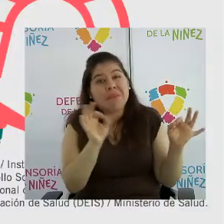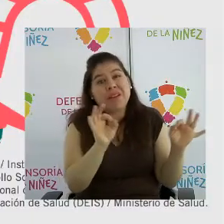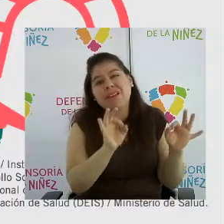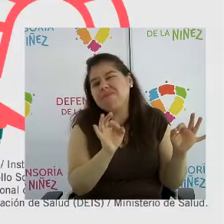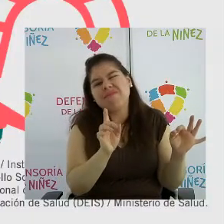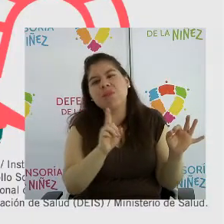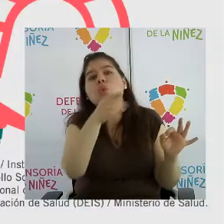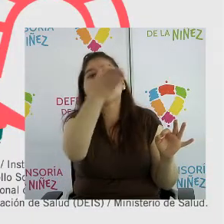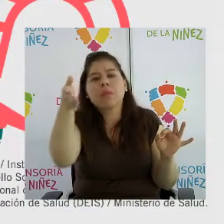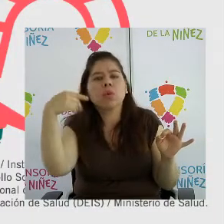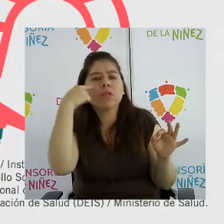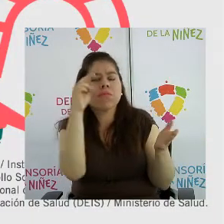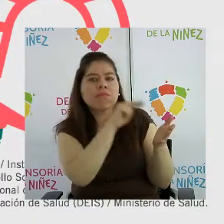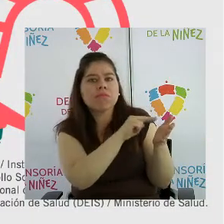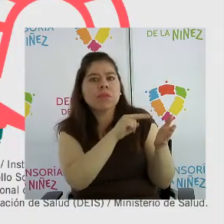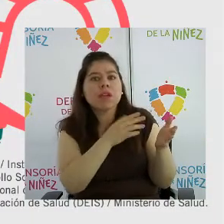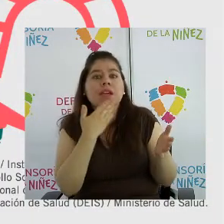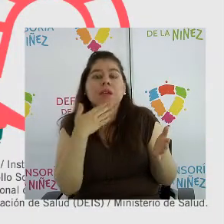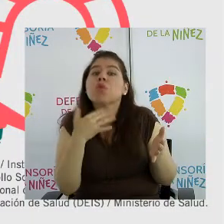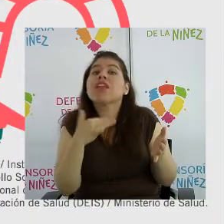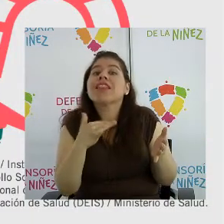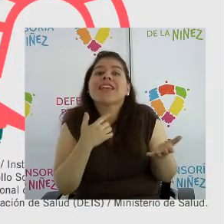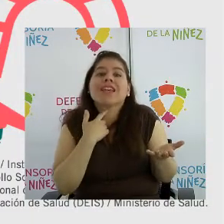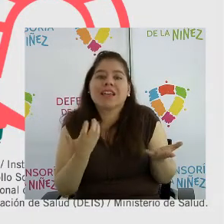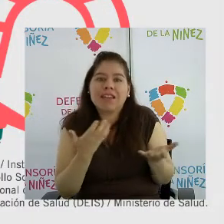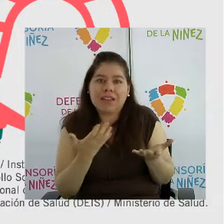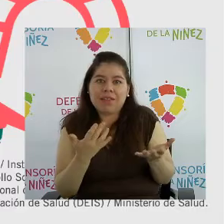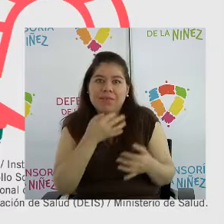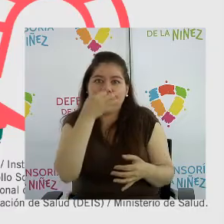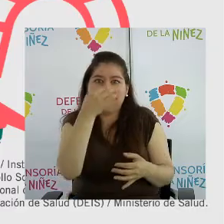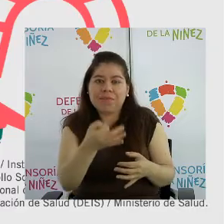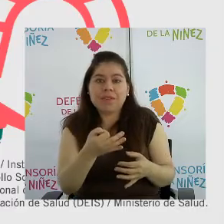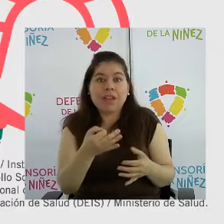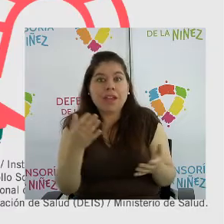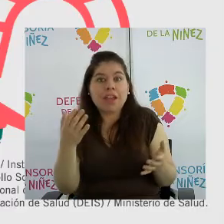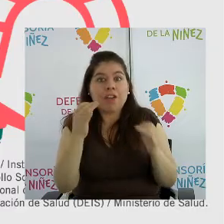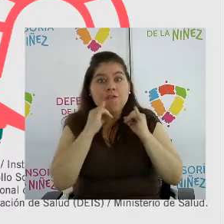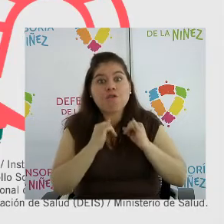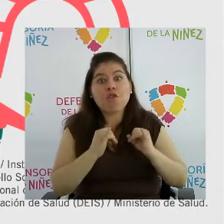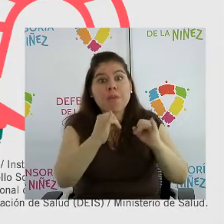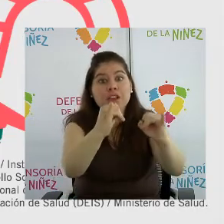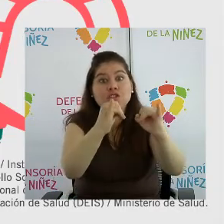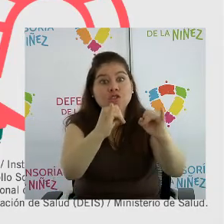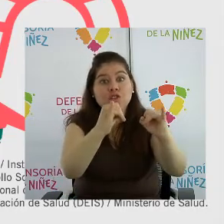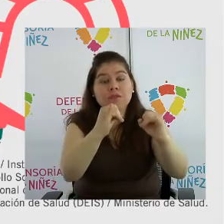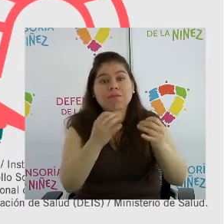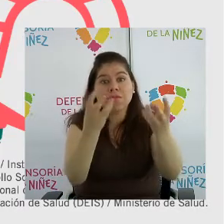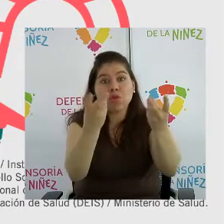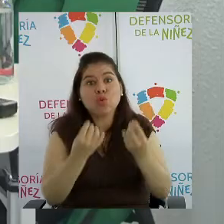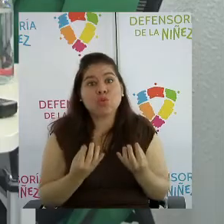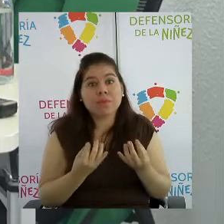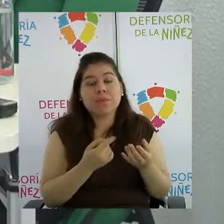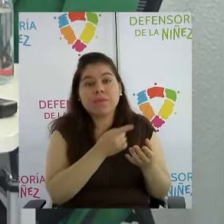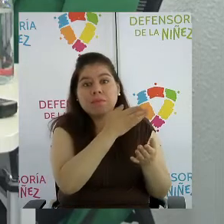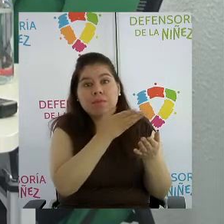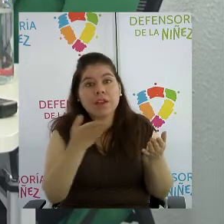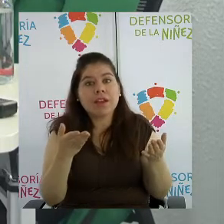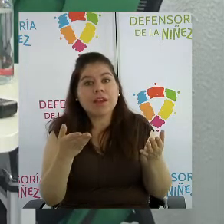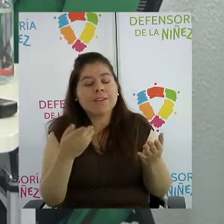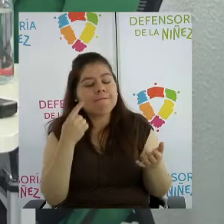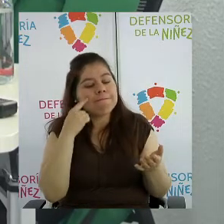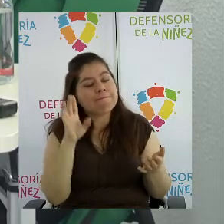Es relevante en este sentido manifestar que la obtención de información estadística permitió revelar a nuestro